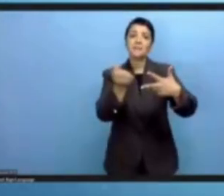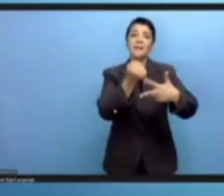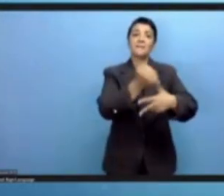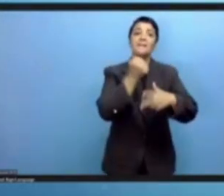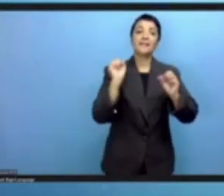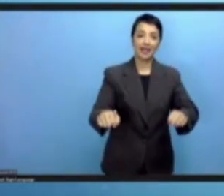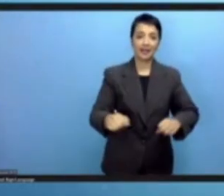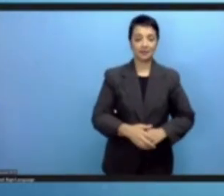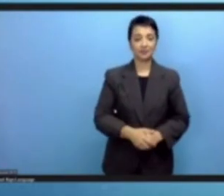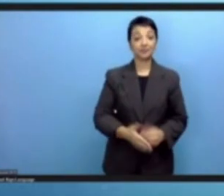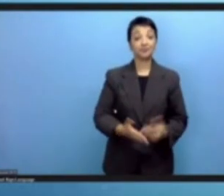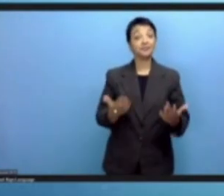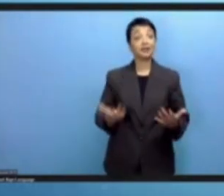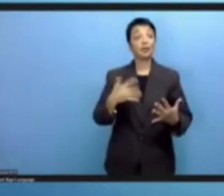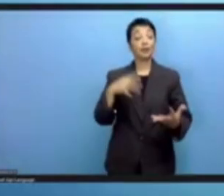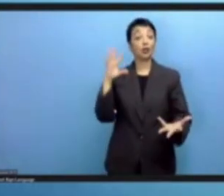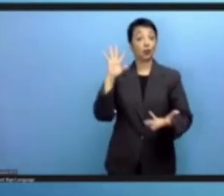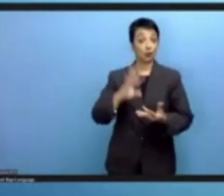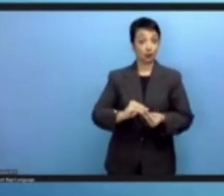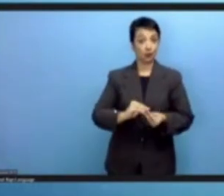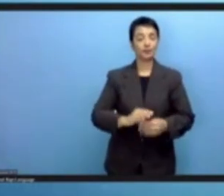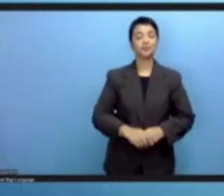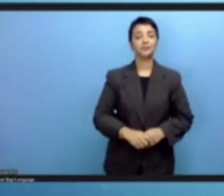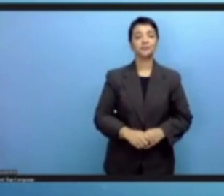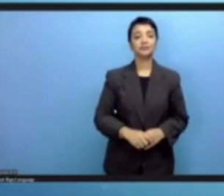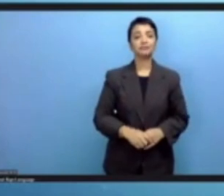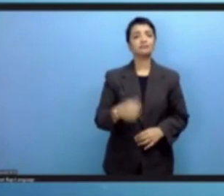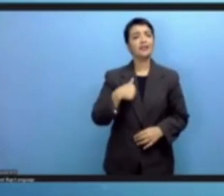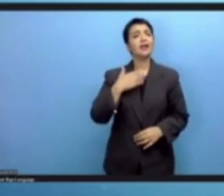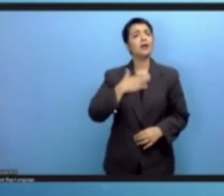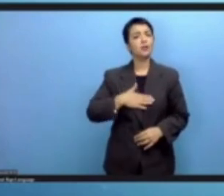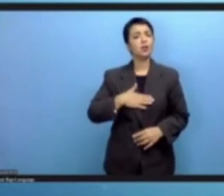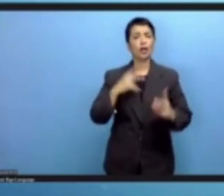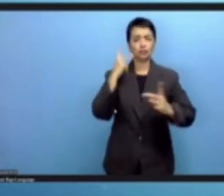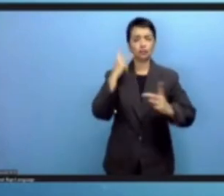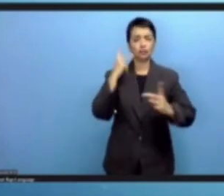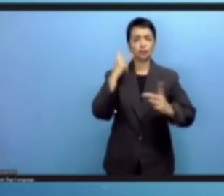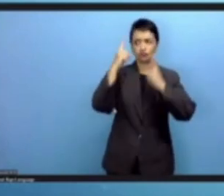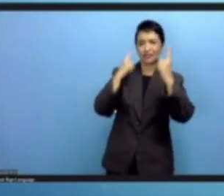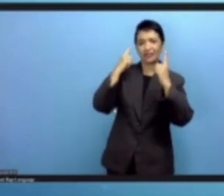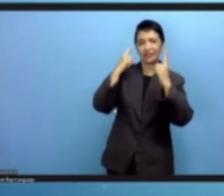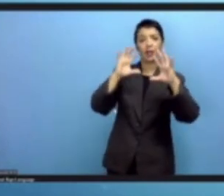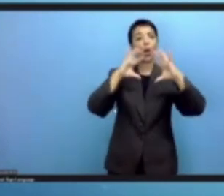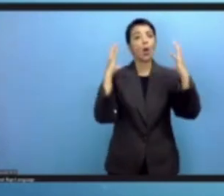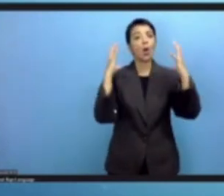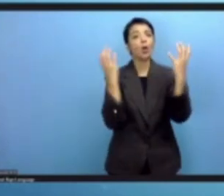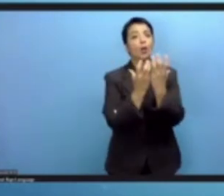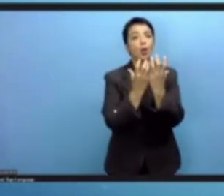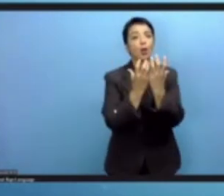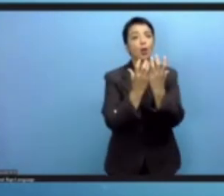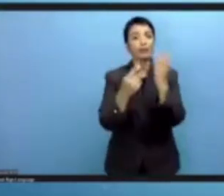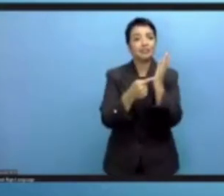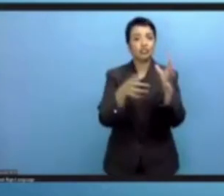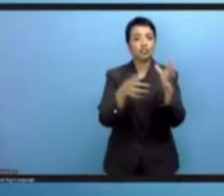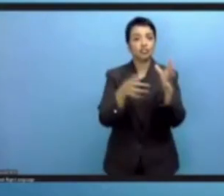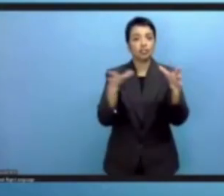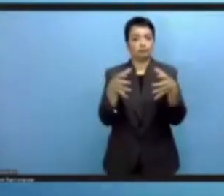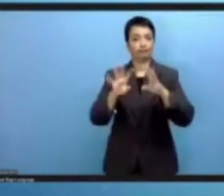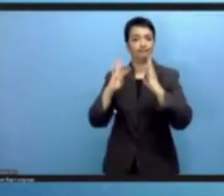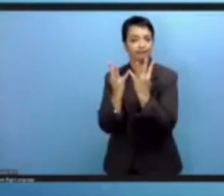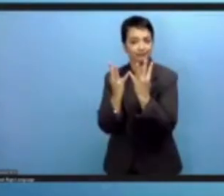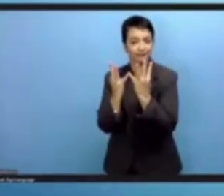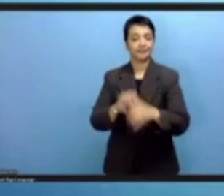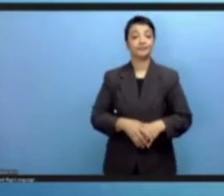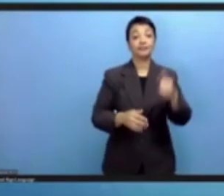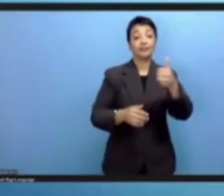áreas prioritarias y finalmente para terminar quisiera dedicar unos minutos a reflexionar sobre el pacto digital mundial el